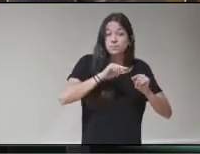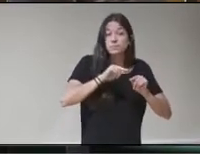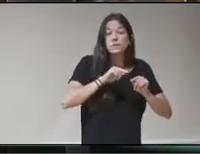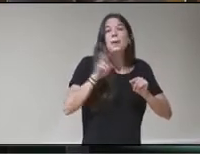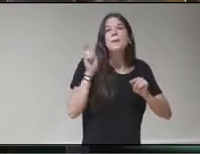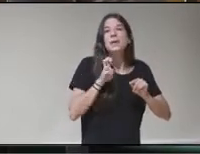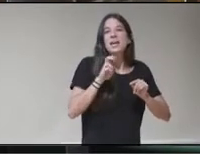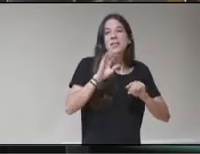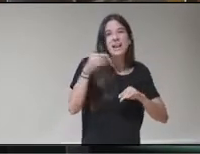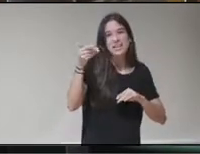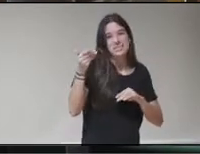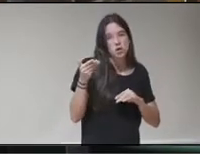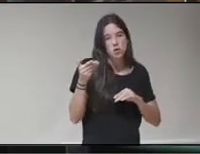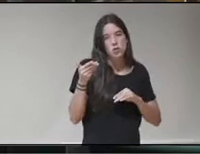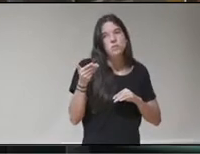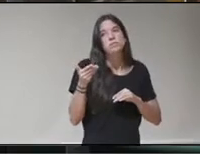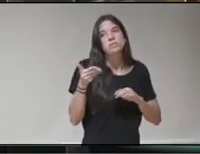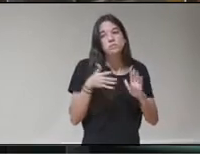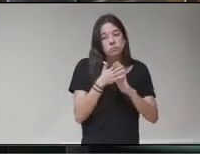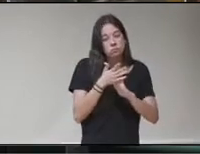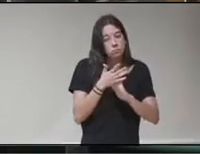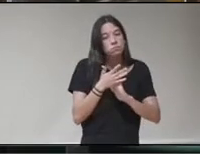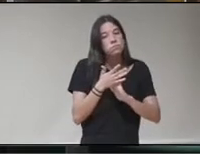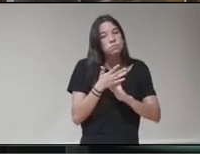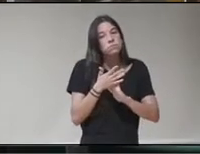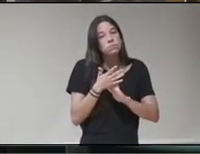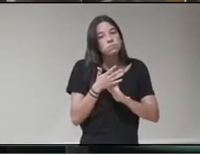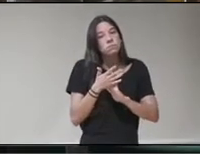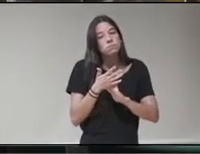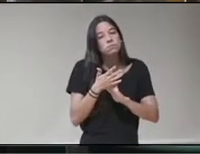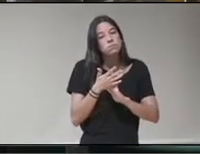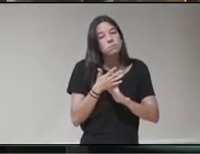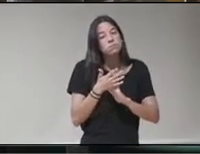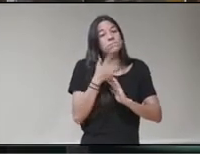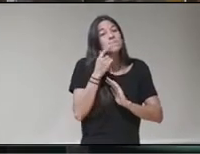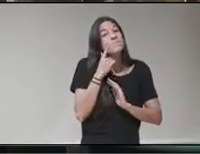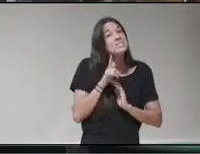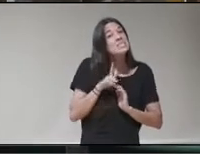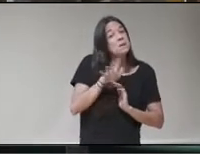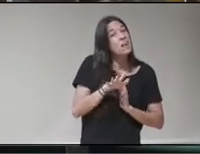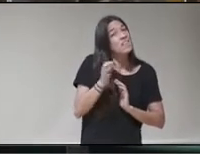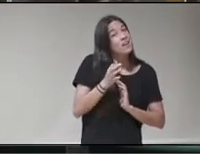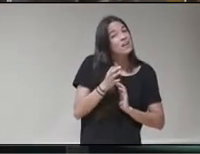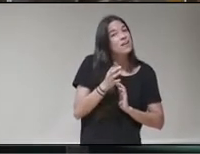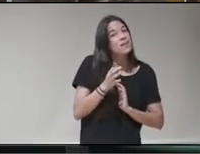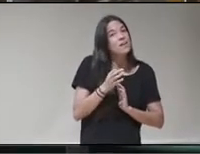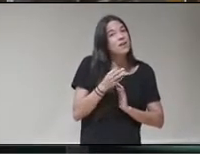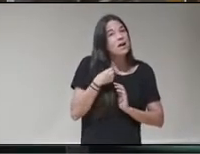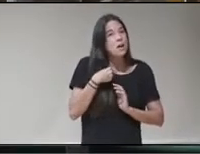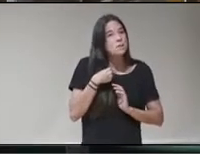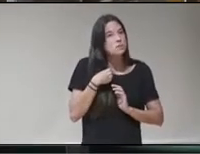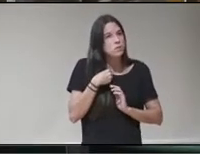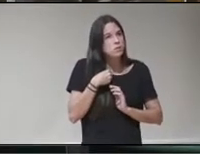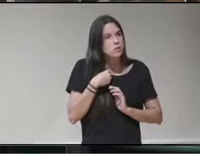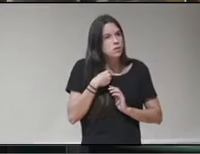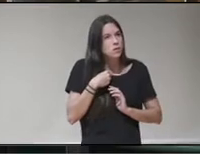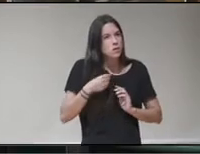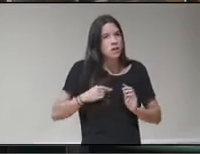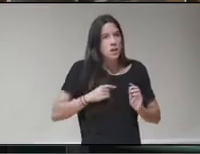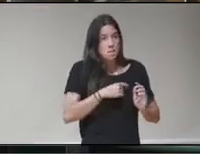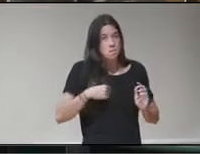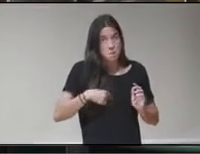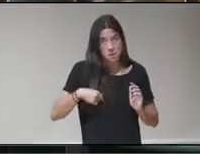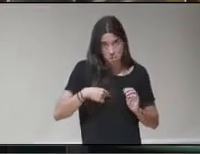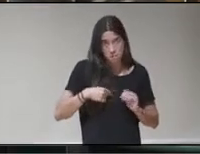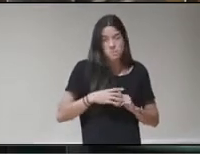exterior. Es decir, pues de alguna manera se parecen a lo que puedes aislar, por ejemplo, en la areola. Pero resulta que hay otros